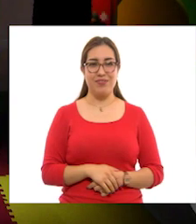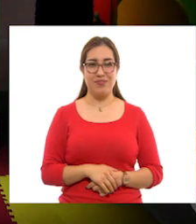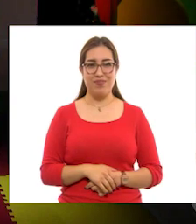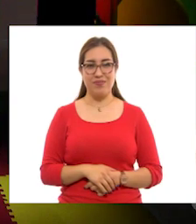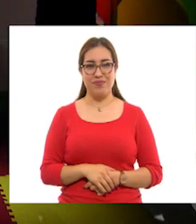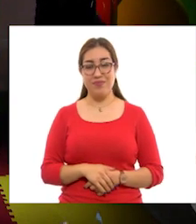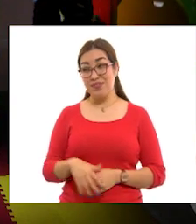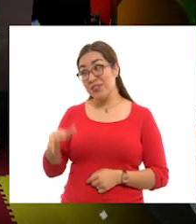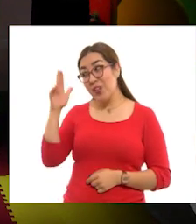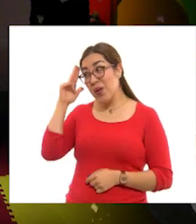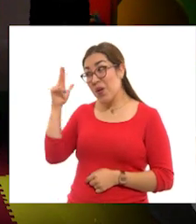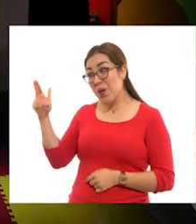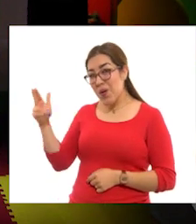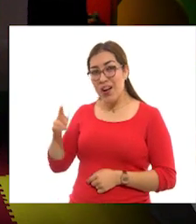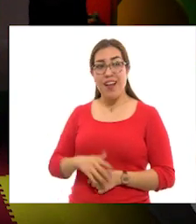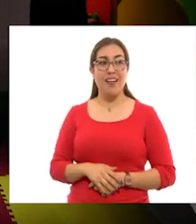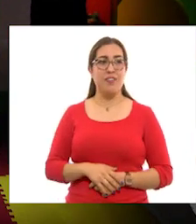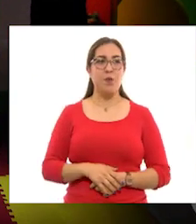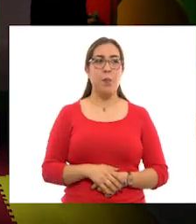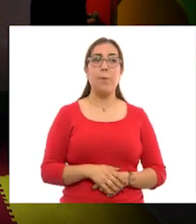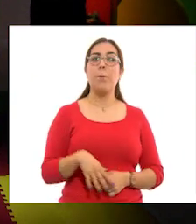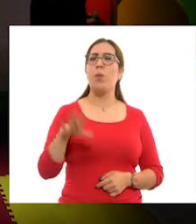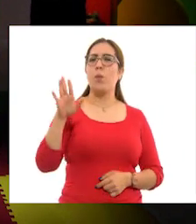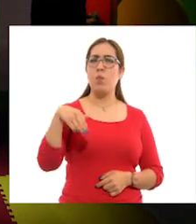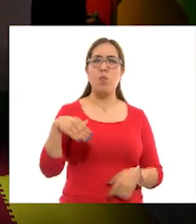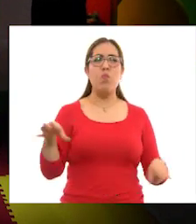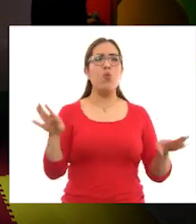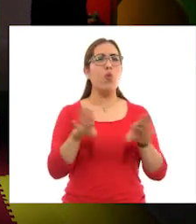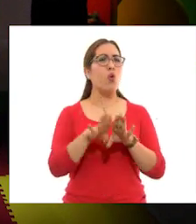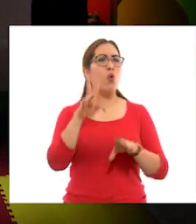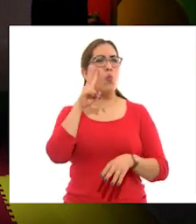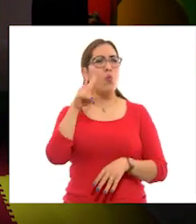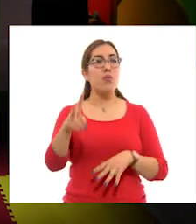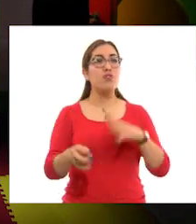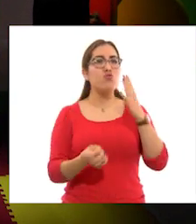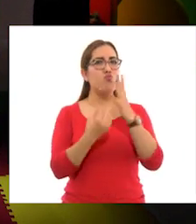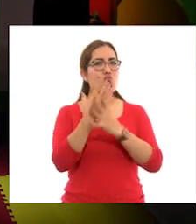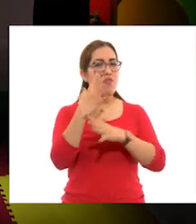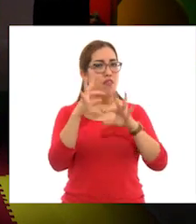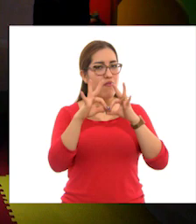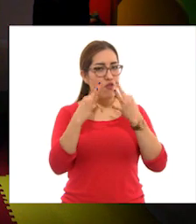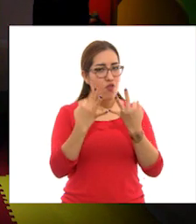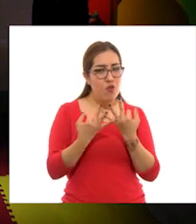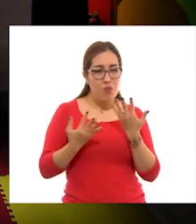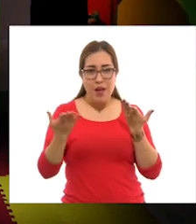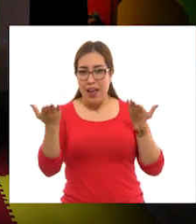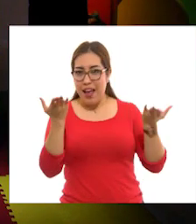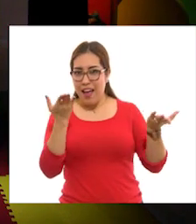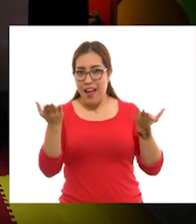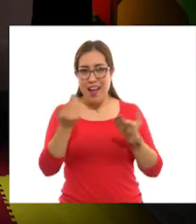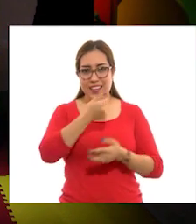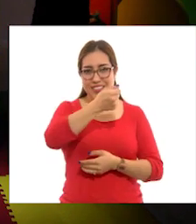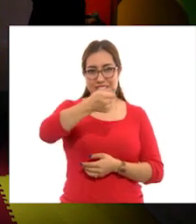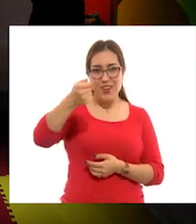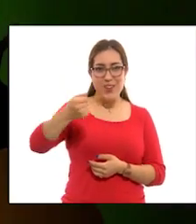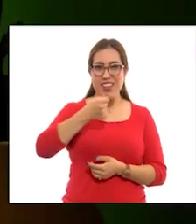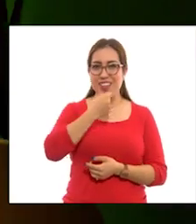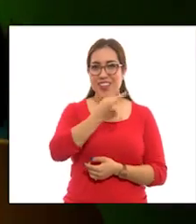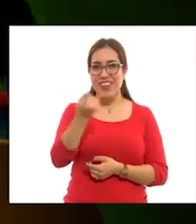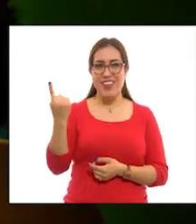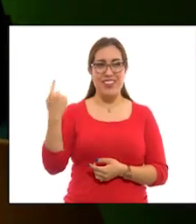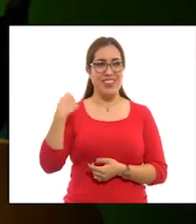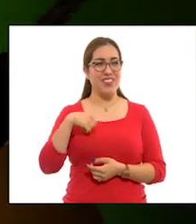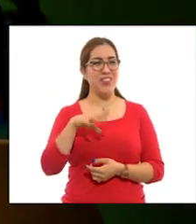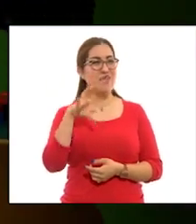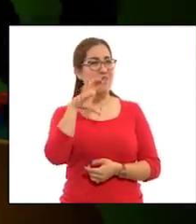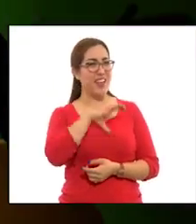¡Hola, Moni! Oye, ¿qué te pareció esta nueva manera de presentarte con las niñas y los niños? ¡Uy, me encantó!